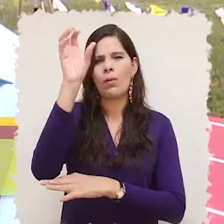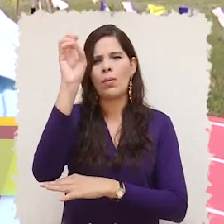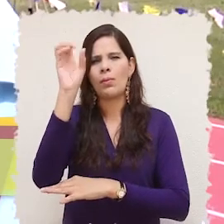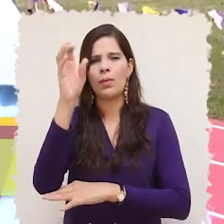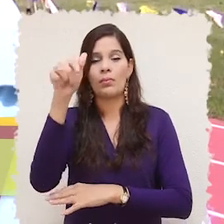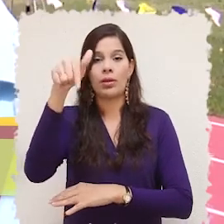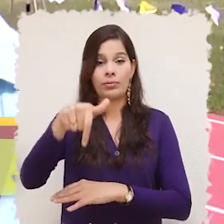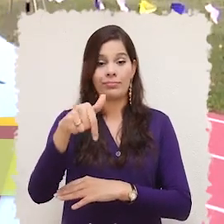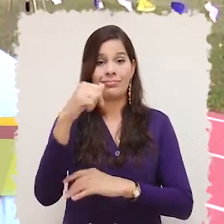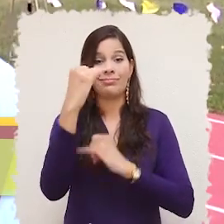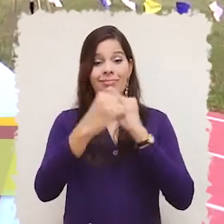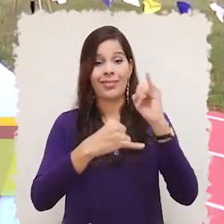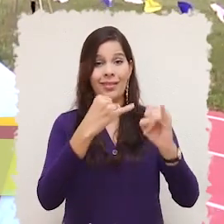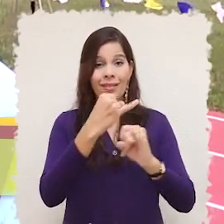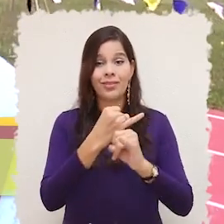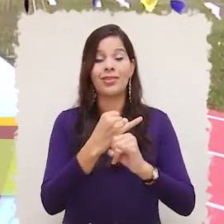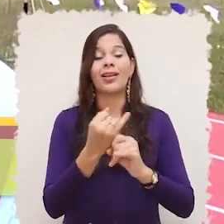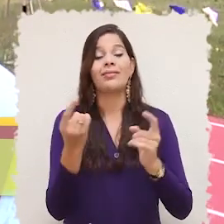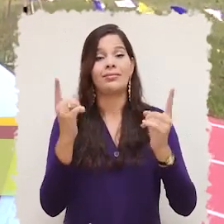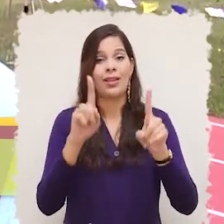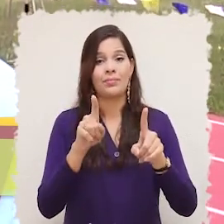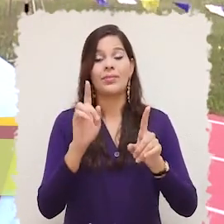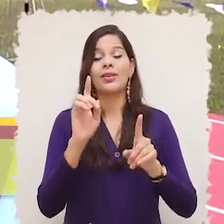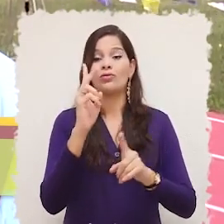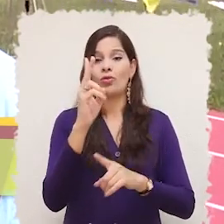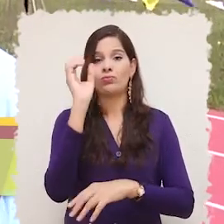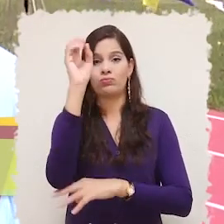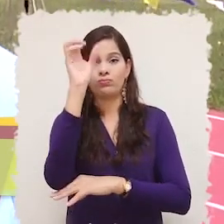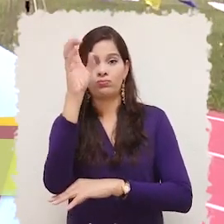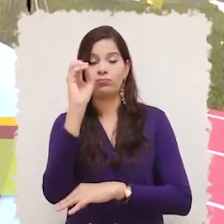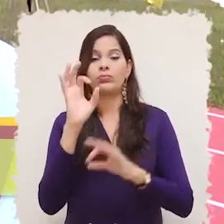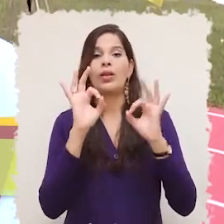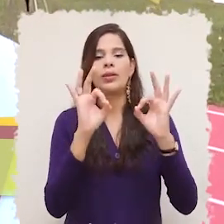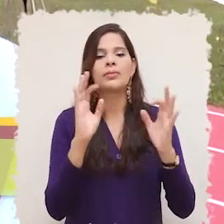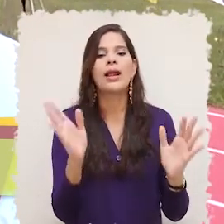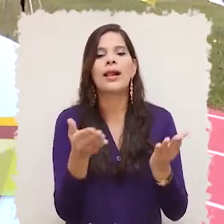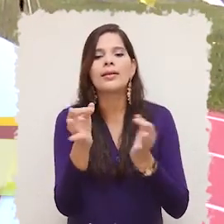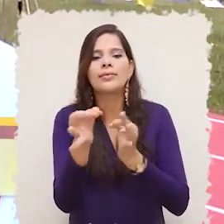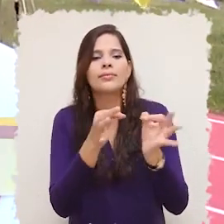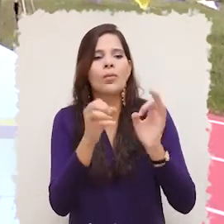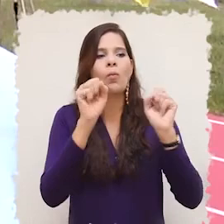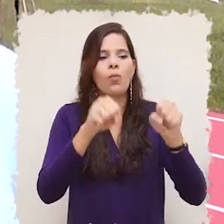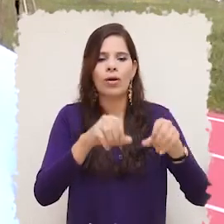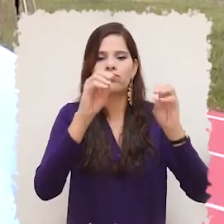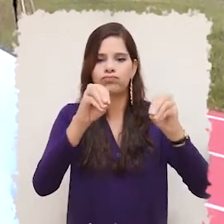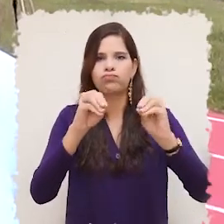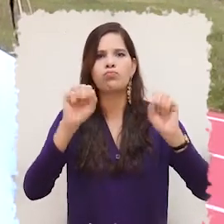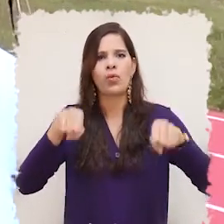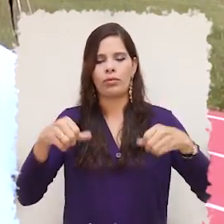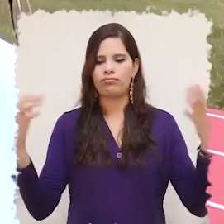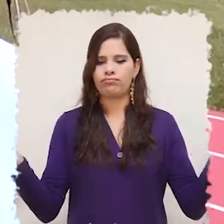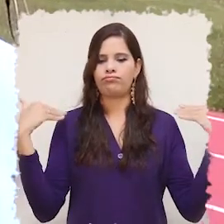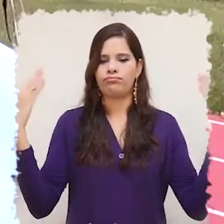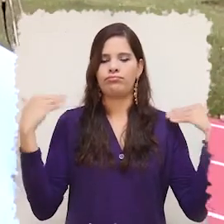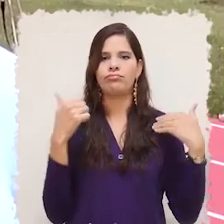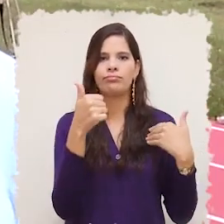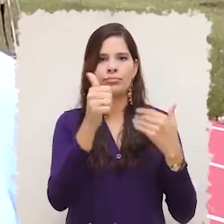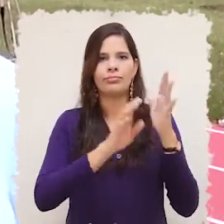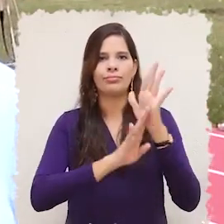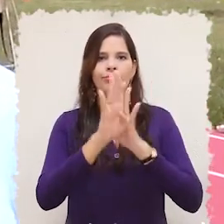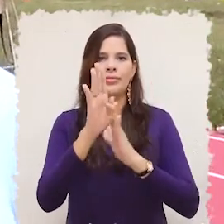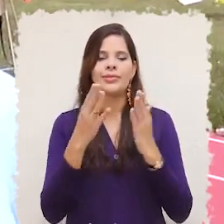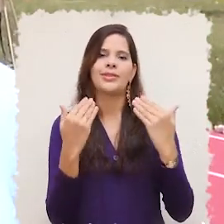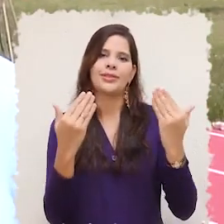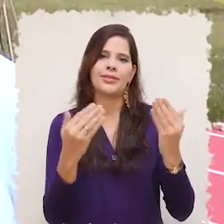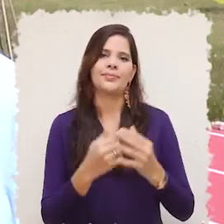ponentes nacionales e internacionales y esto les crea una motivación para seguir trabajando y seguir capacitándose en esta área para que se